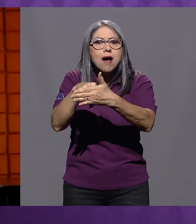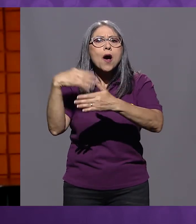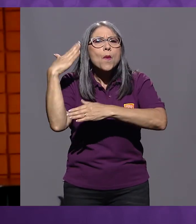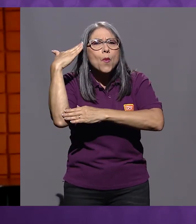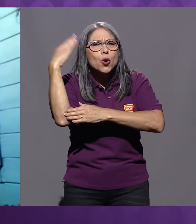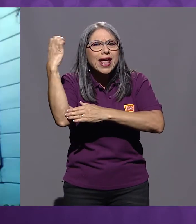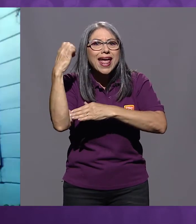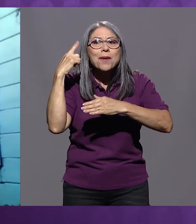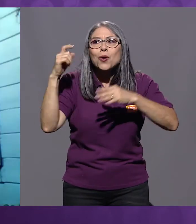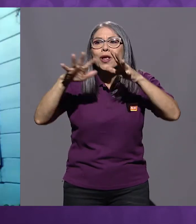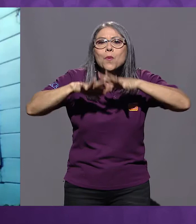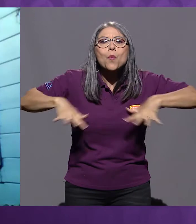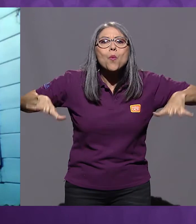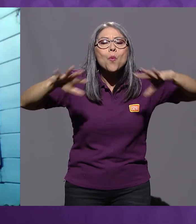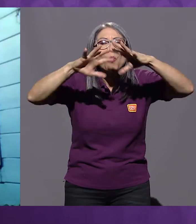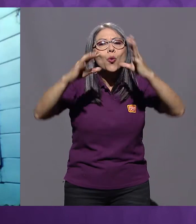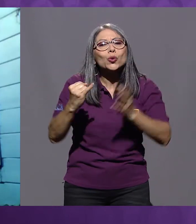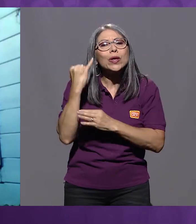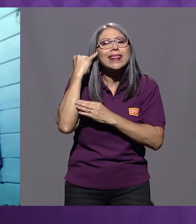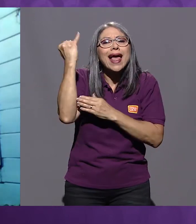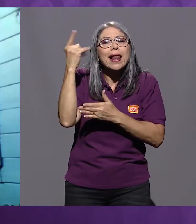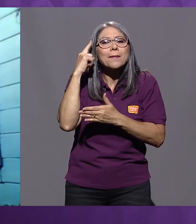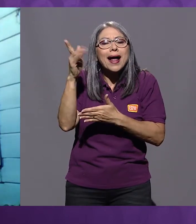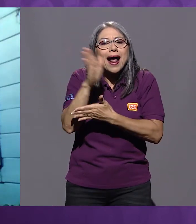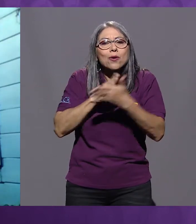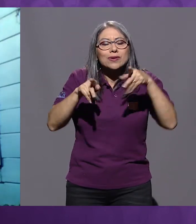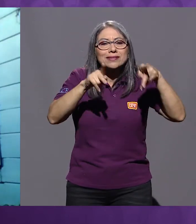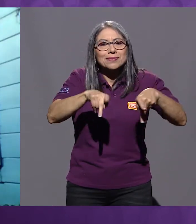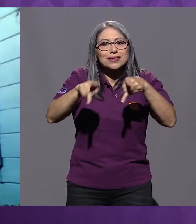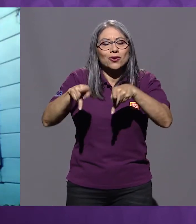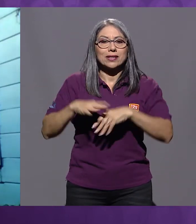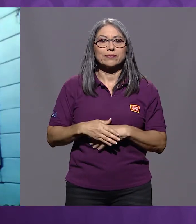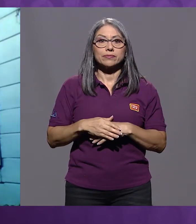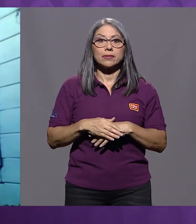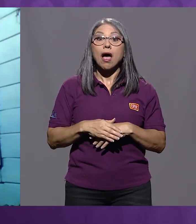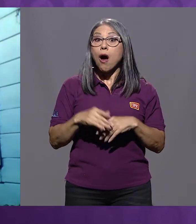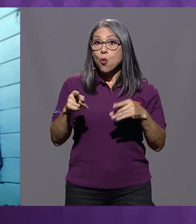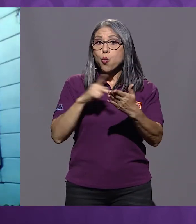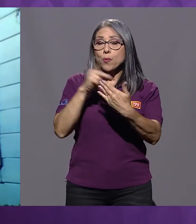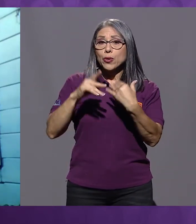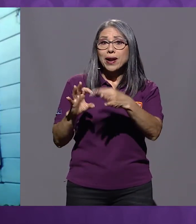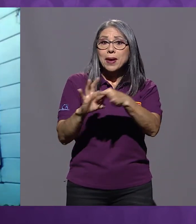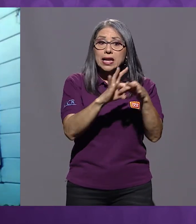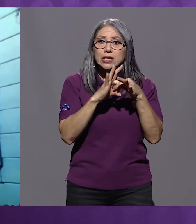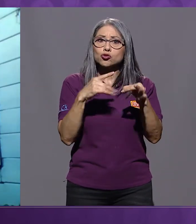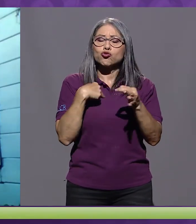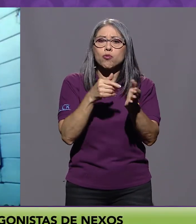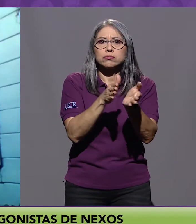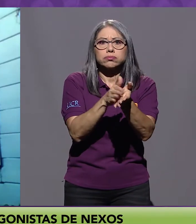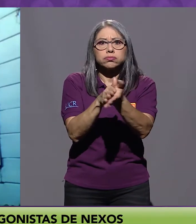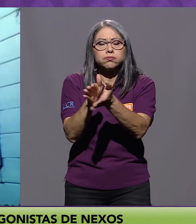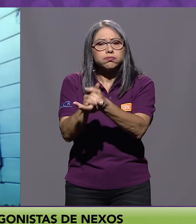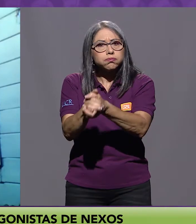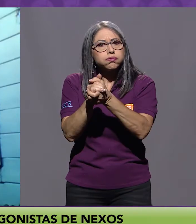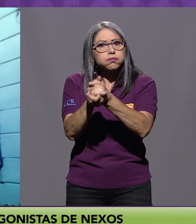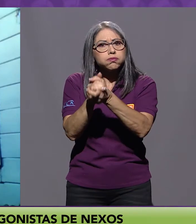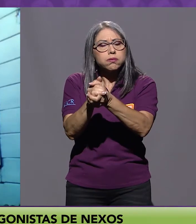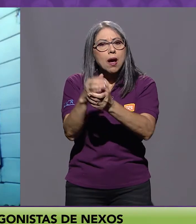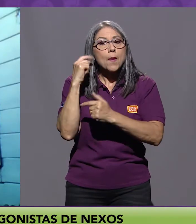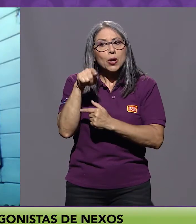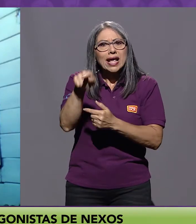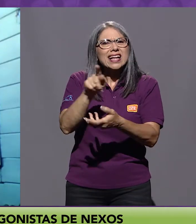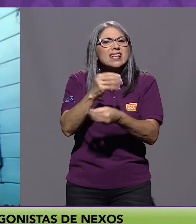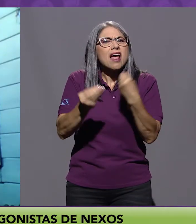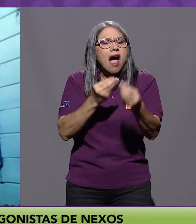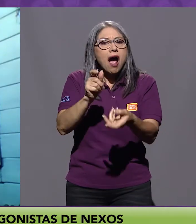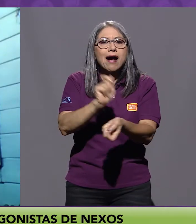ciertas personas. Nexos, y por ahí sí me gustaría también hasta poder felicitar porque viene a cambiar todo lo que es ese enfoque